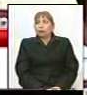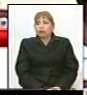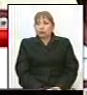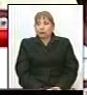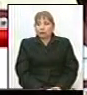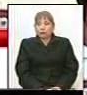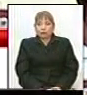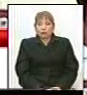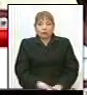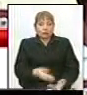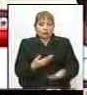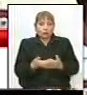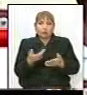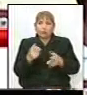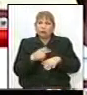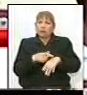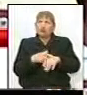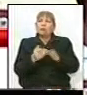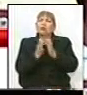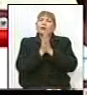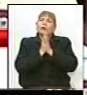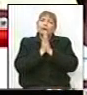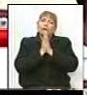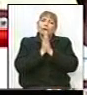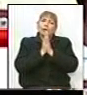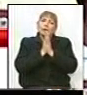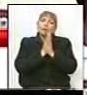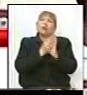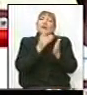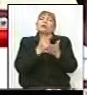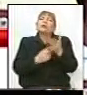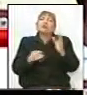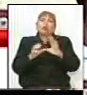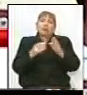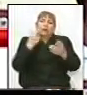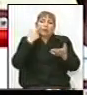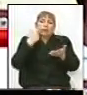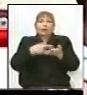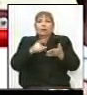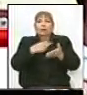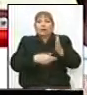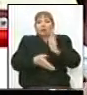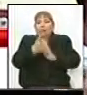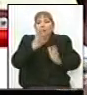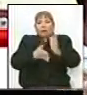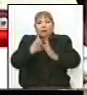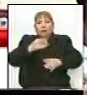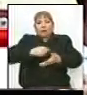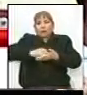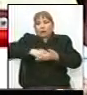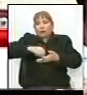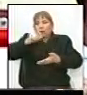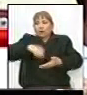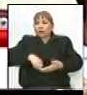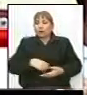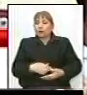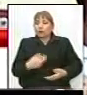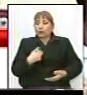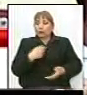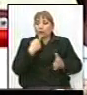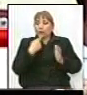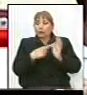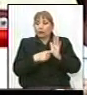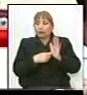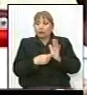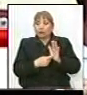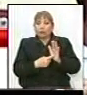hace un momento se solicitó qué podría hacerse ante cuando se verifica que hay falsificación de firmas. Hemos indicado de que